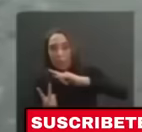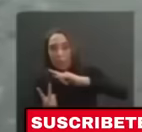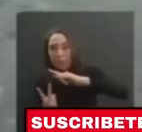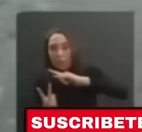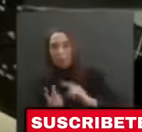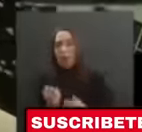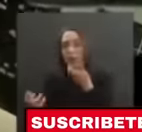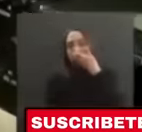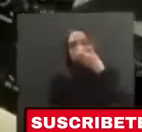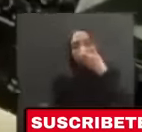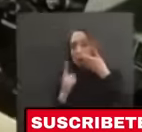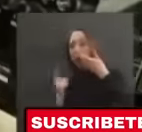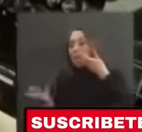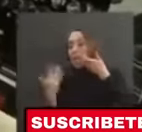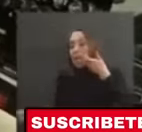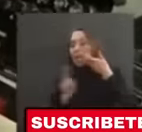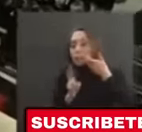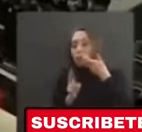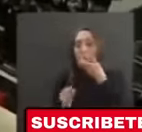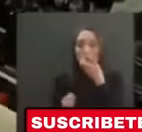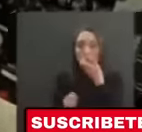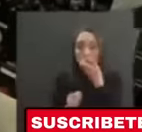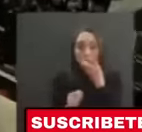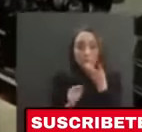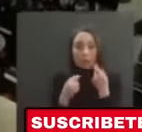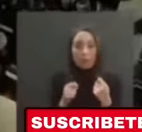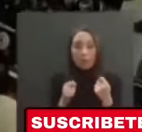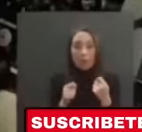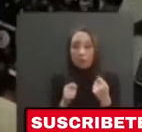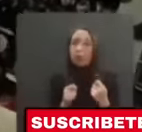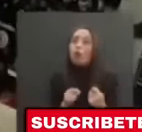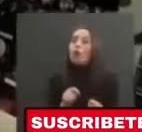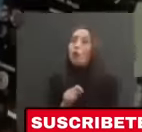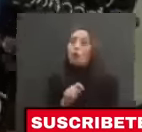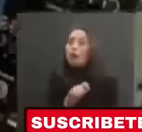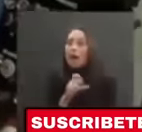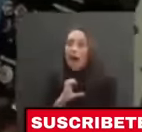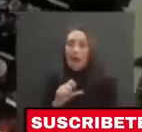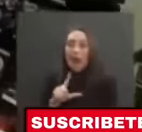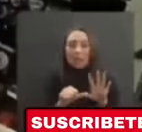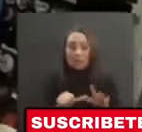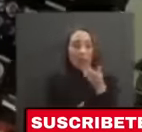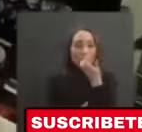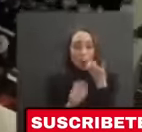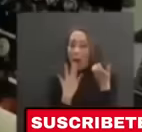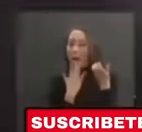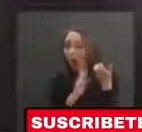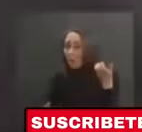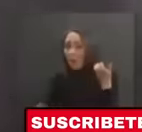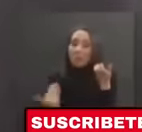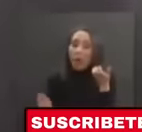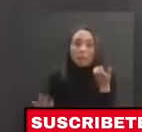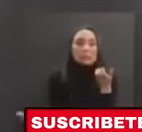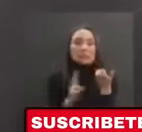video que vimos. Estamos tratando de establecer comunicaciones por canal 16 marítimo, pero no hemos tenido respuesta por parte de las embarcaciones que estamos utilizando.